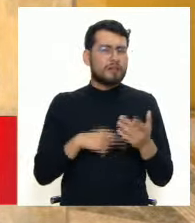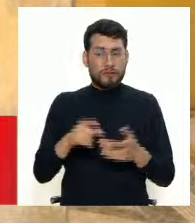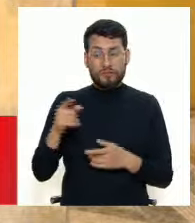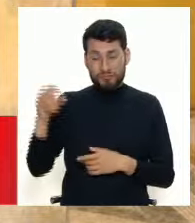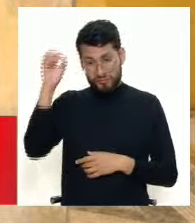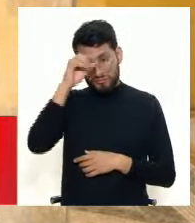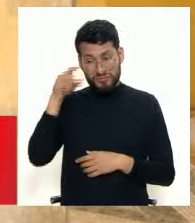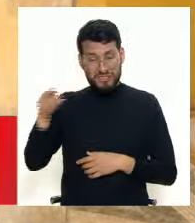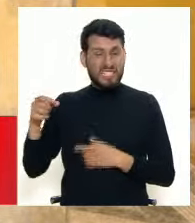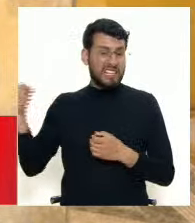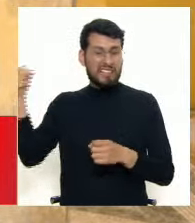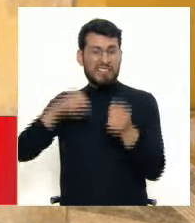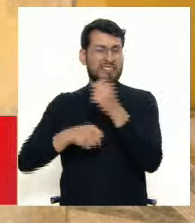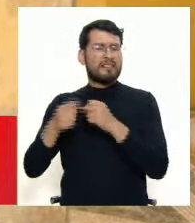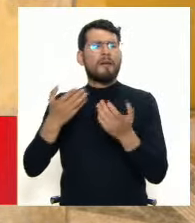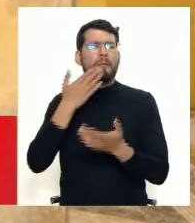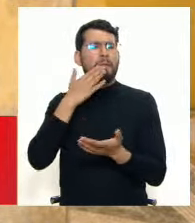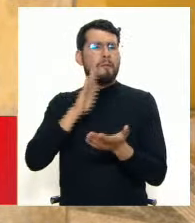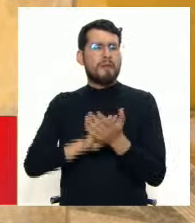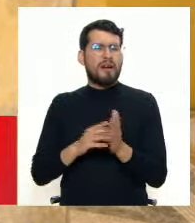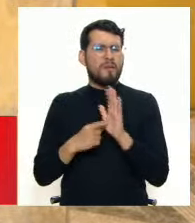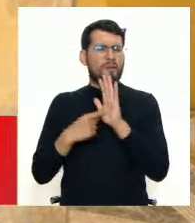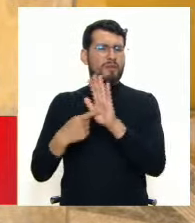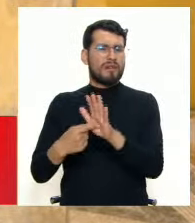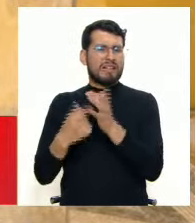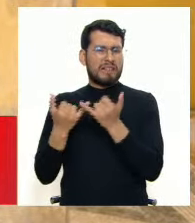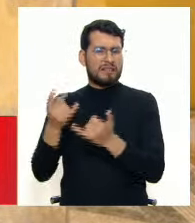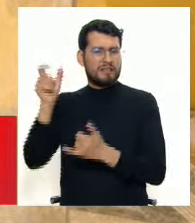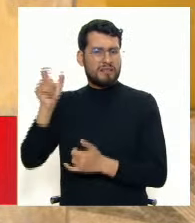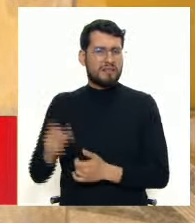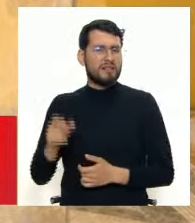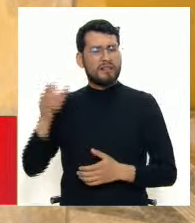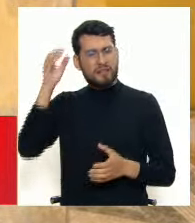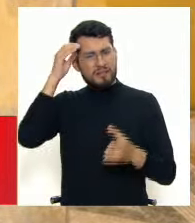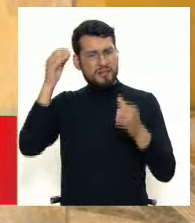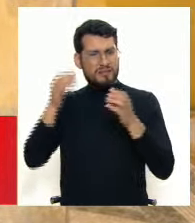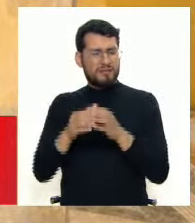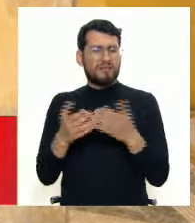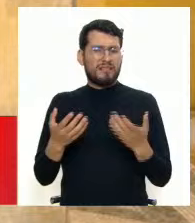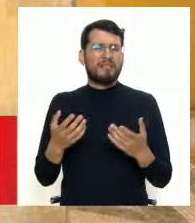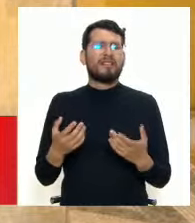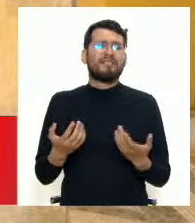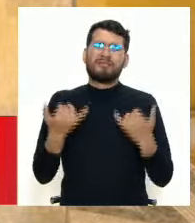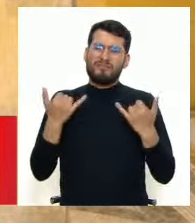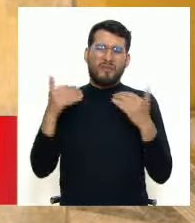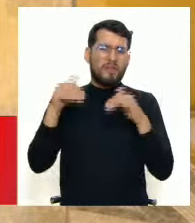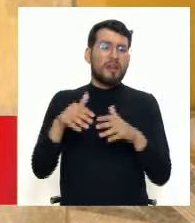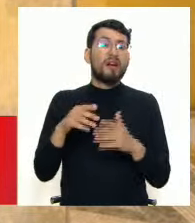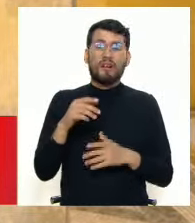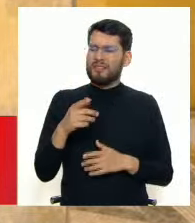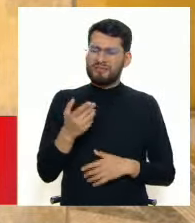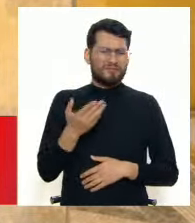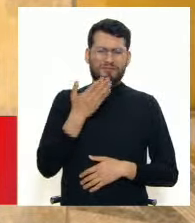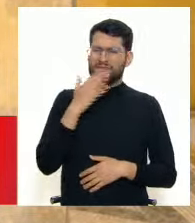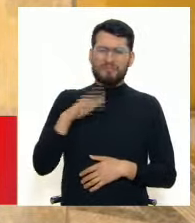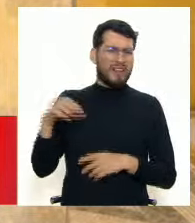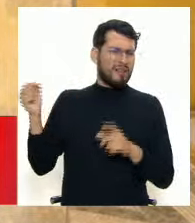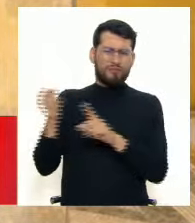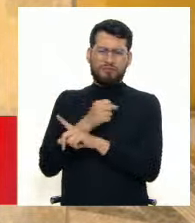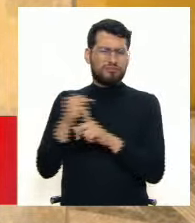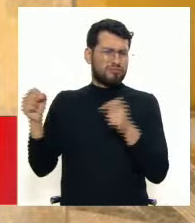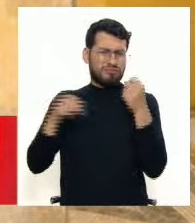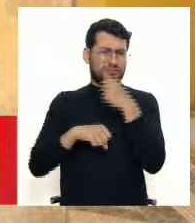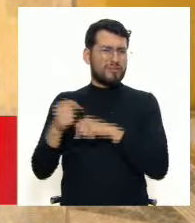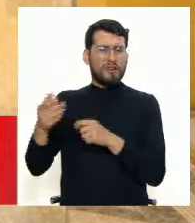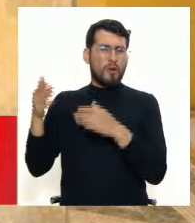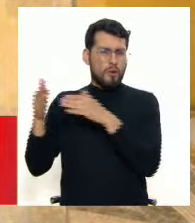agresión contribuye a la mala imagen que tiene actualmente el Parlamento Nacional. Han reprochado todo acto de agresión